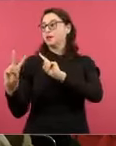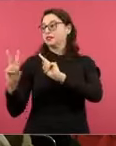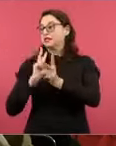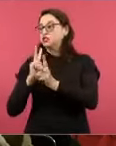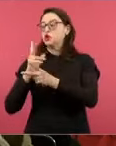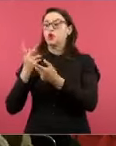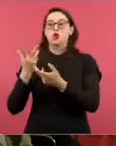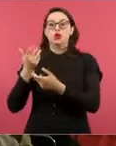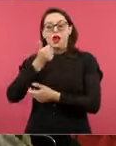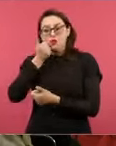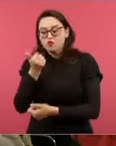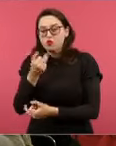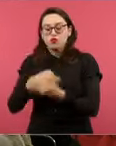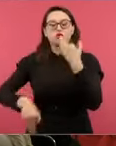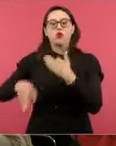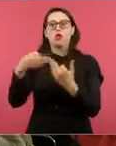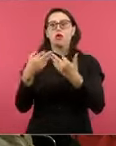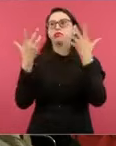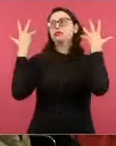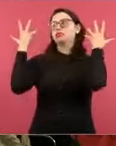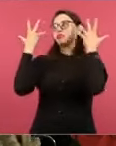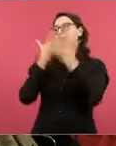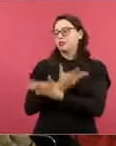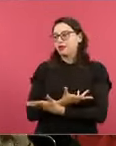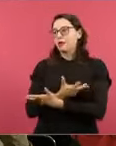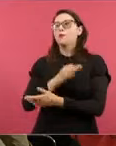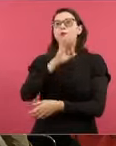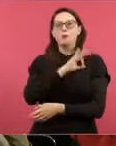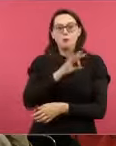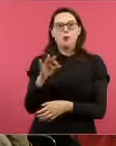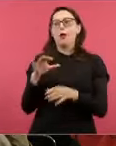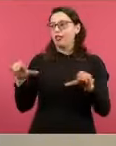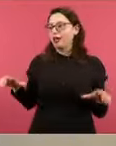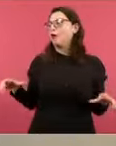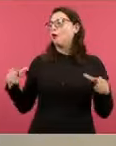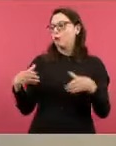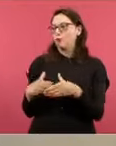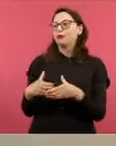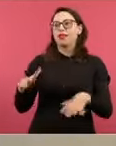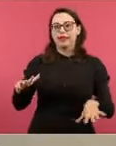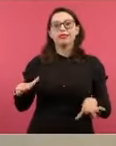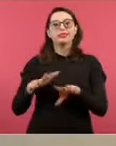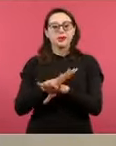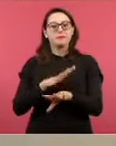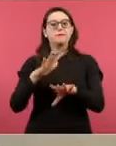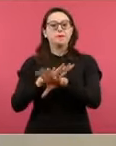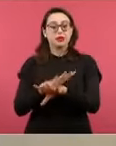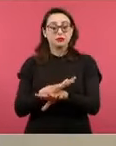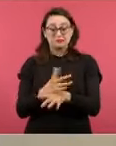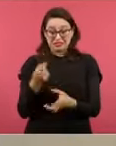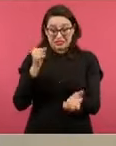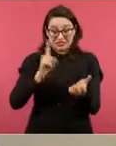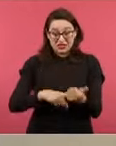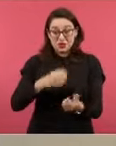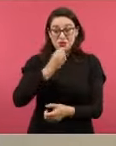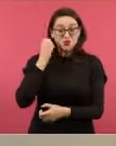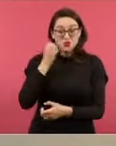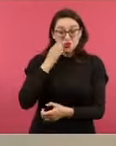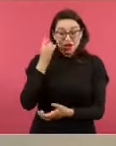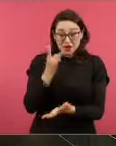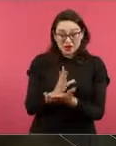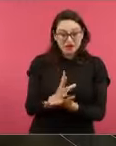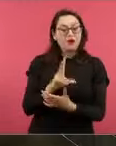cambios y de ahí se deriva una forma diferente de trascender de la escuela a la